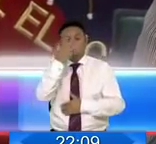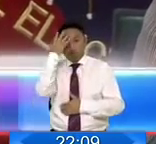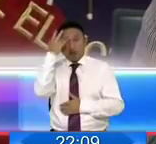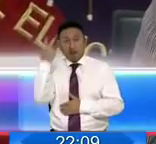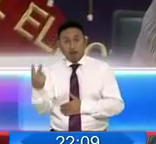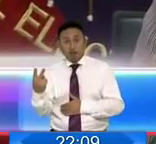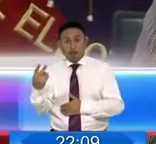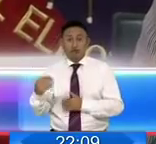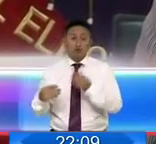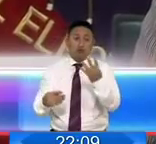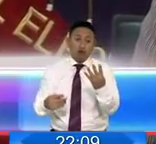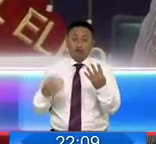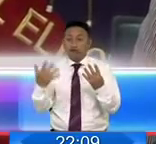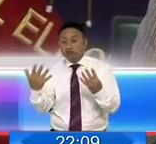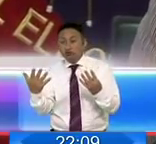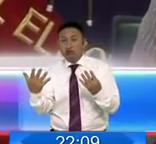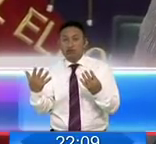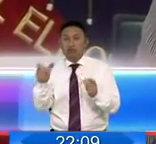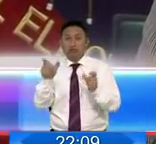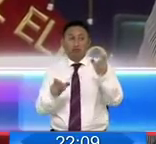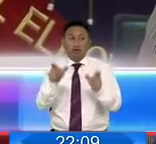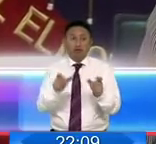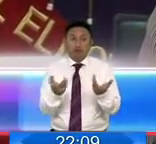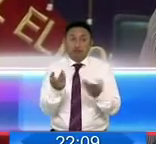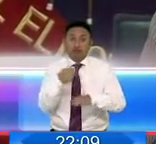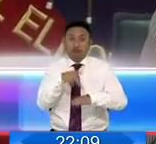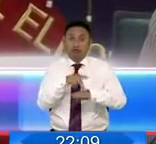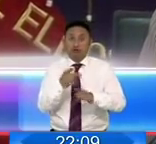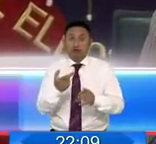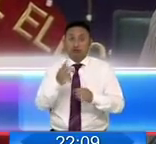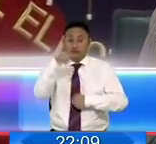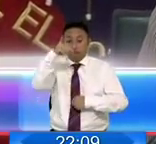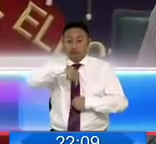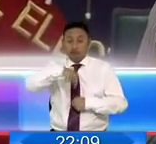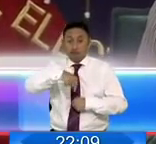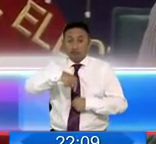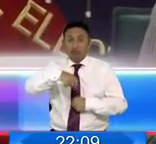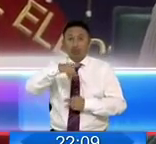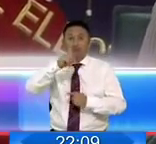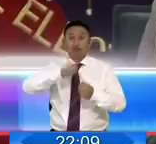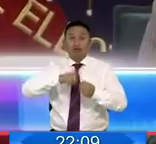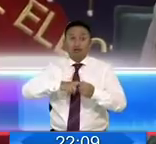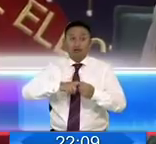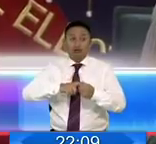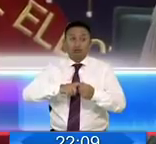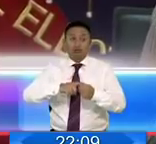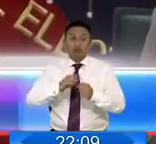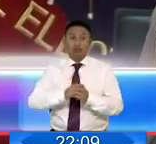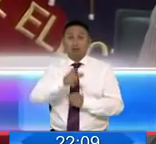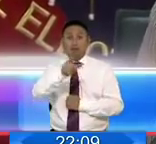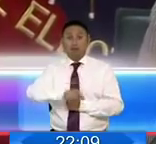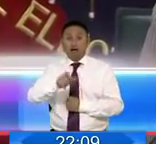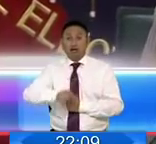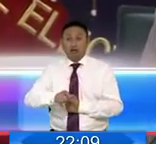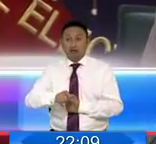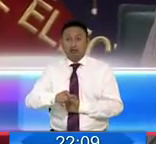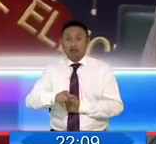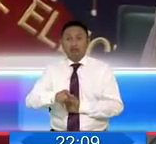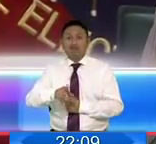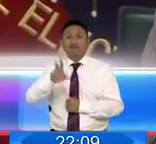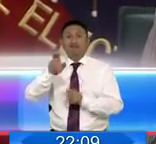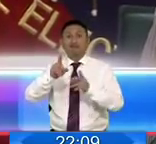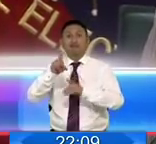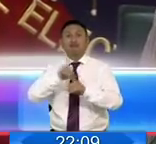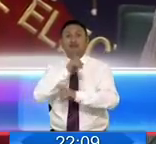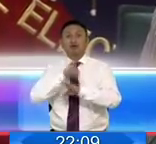con cuatro, con cinco profesionales. Y aquí en Matriz nos quedaríamos sin personal para la Dirección